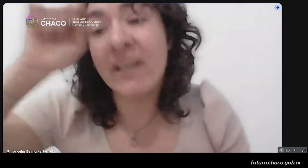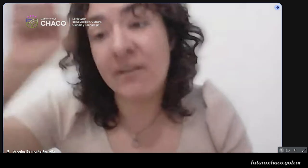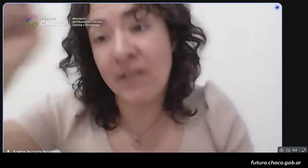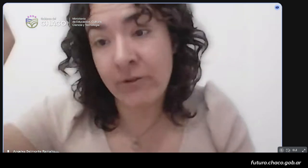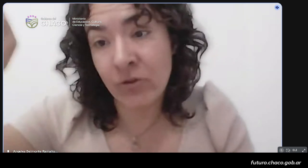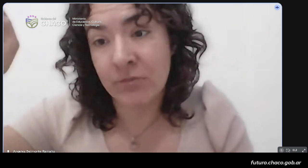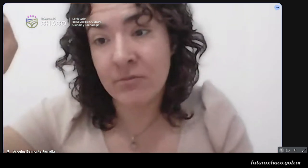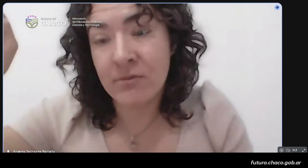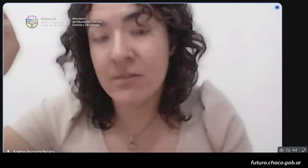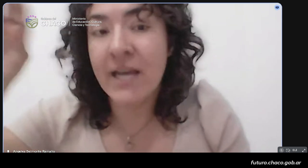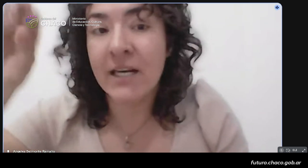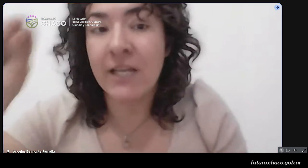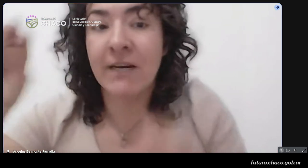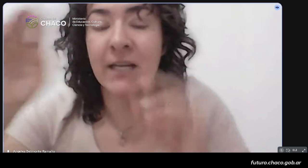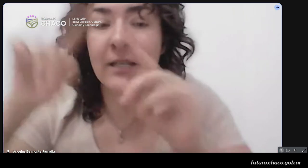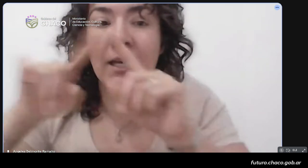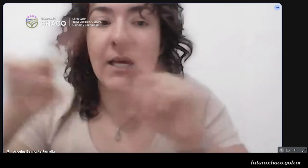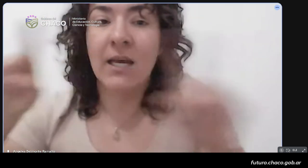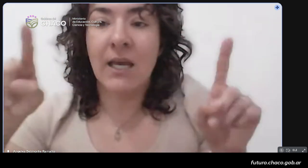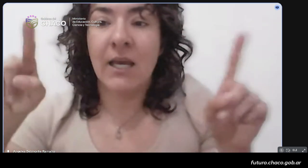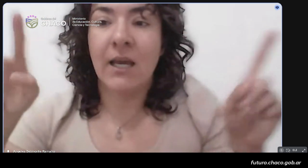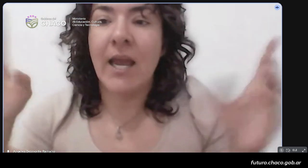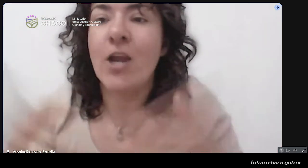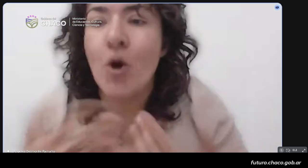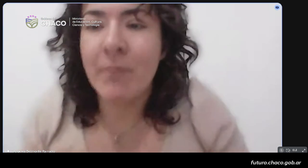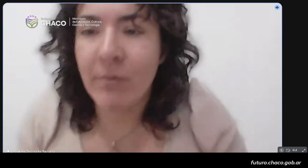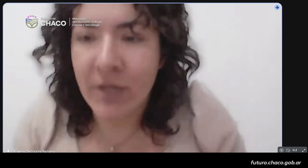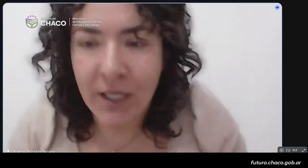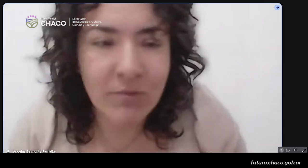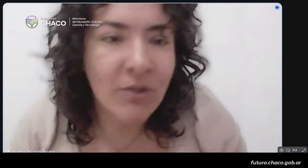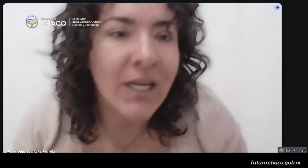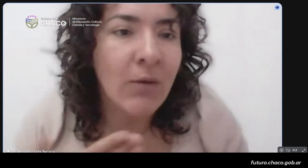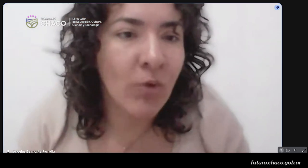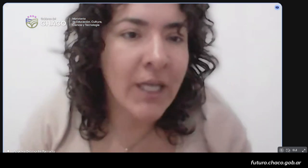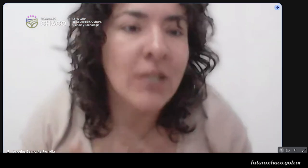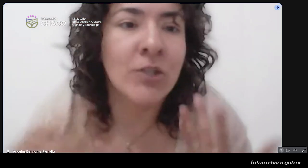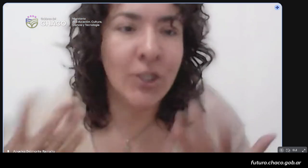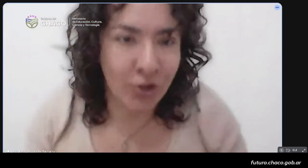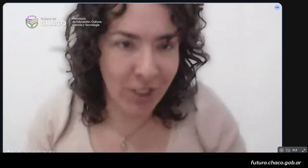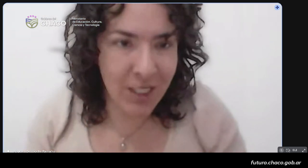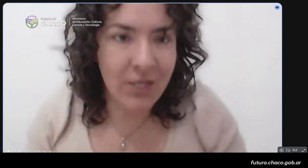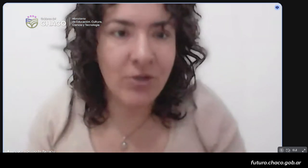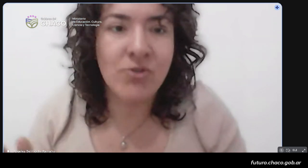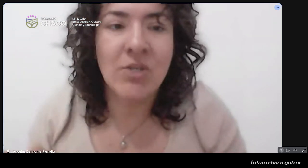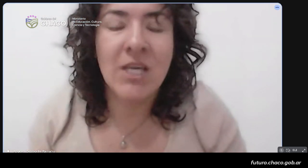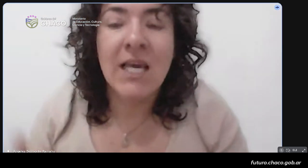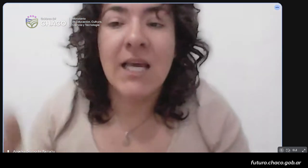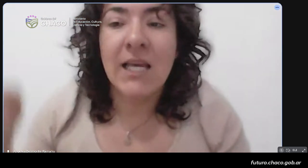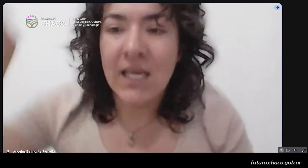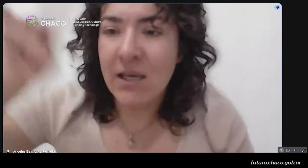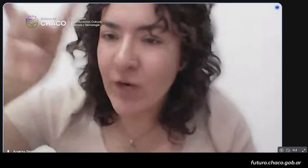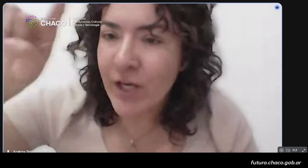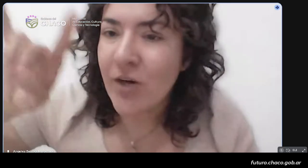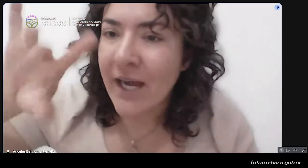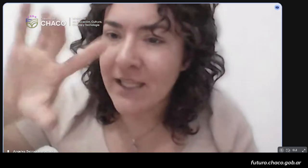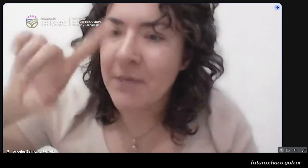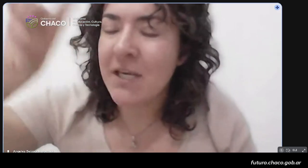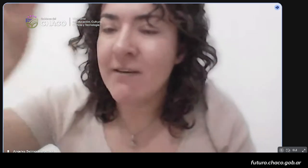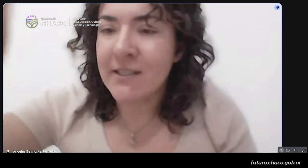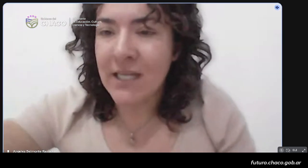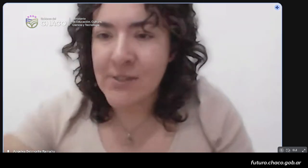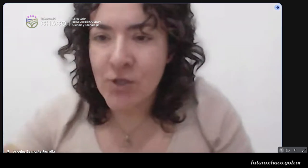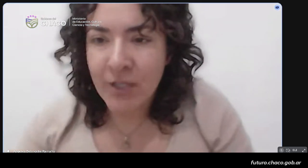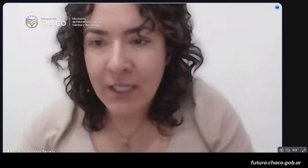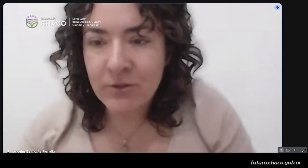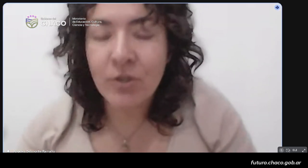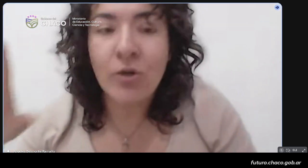vaya escribiendo, ¿sí? Arriba el nombre, por ejemplo, del abuelo, de los tíos. Y bueno, ahí también